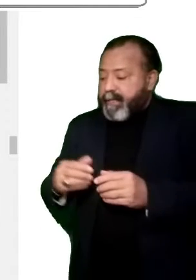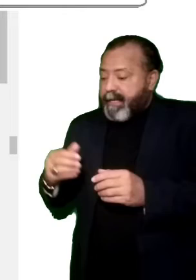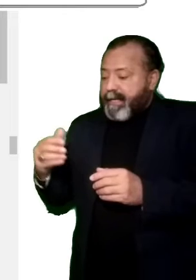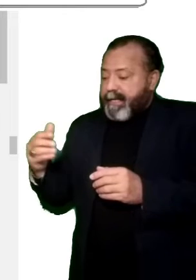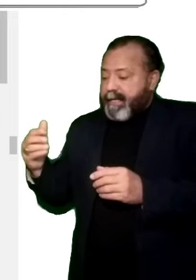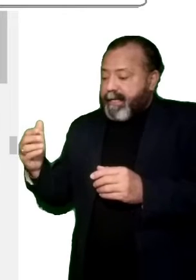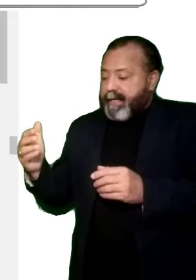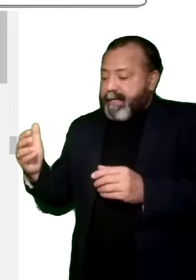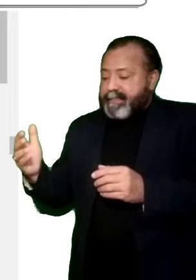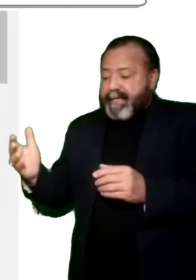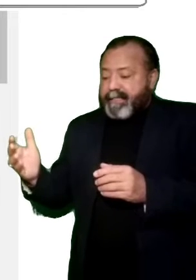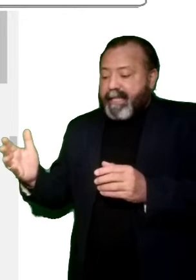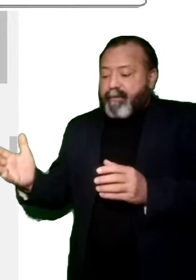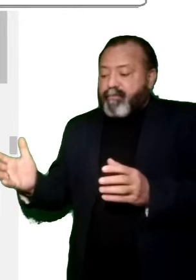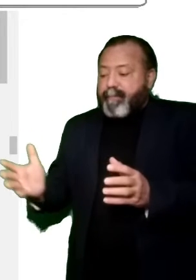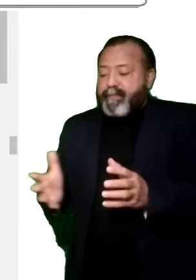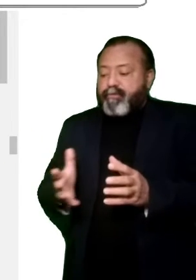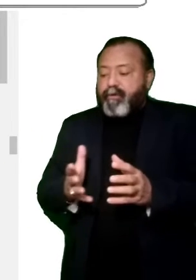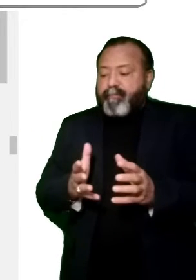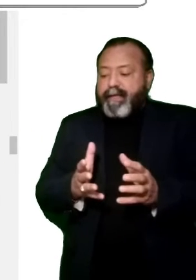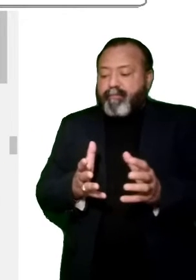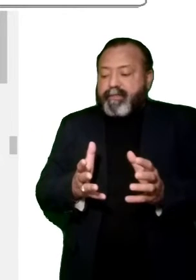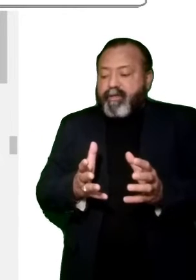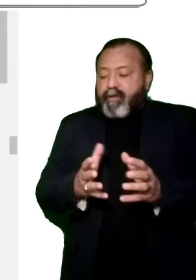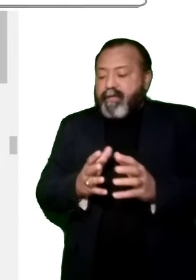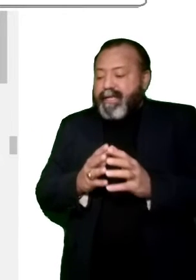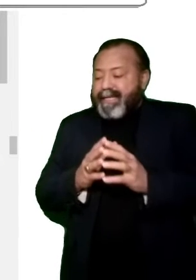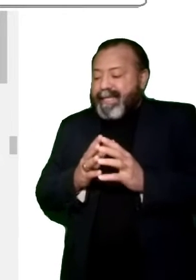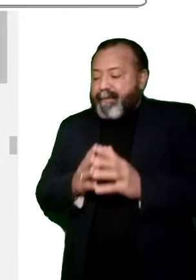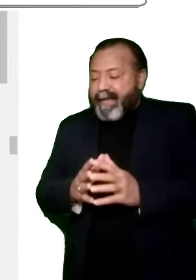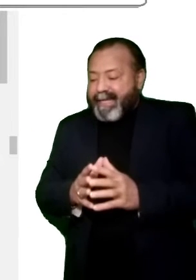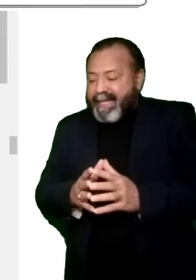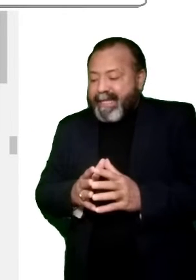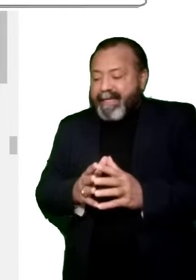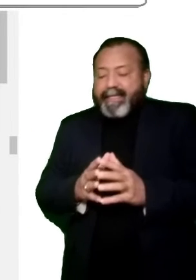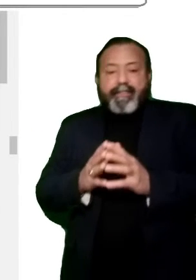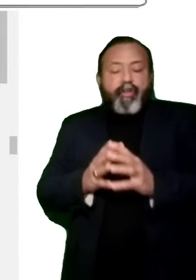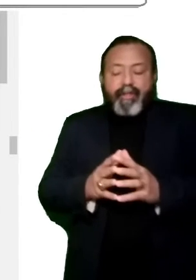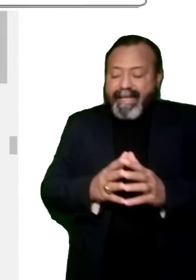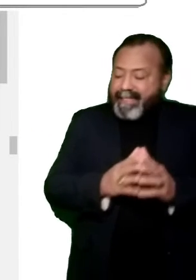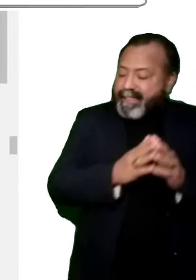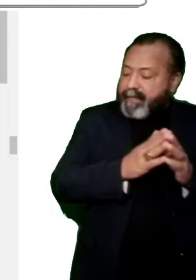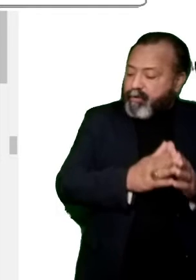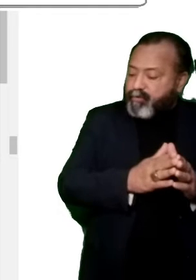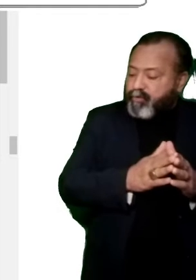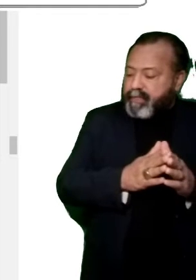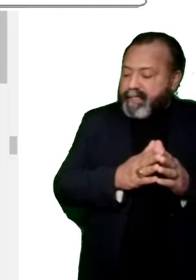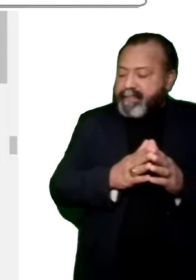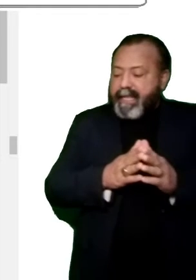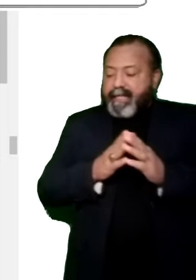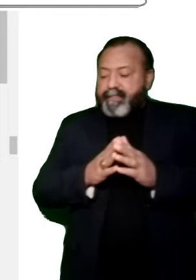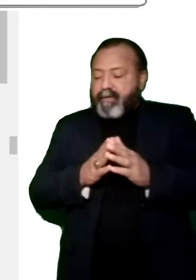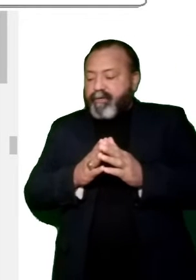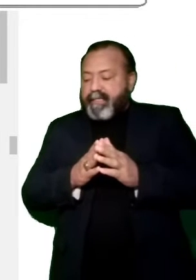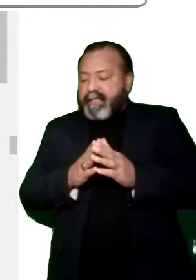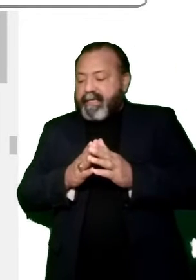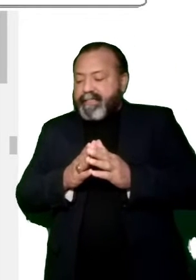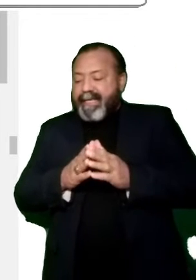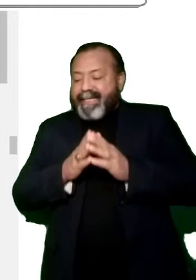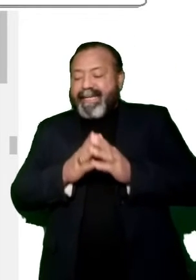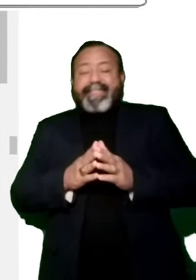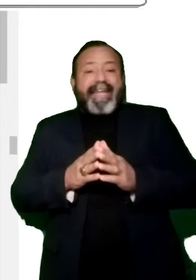tiene con ella. Este es un capítulo, pues, en cuestión que maneja todas estas